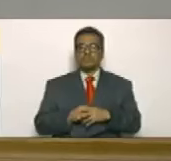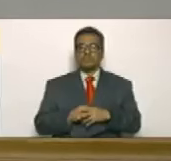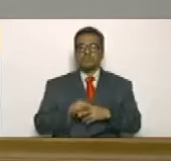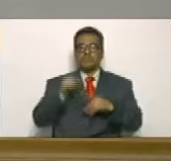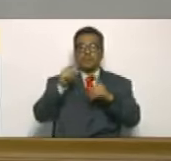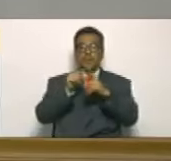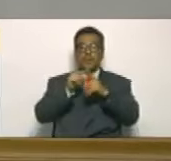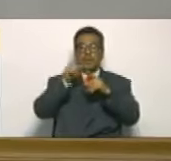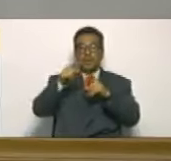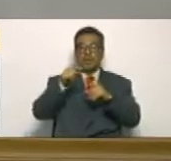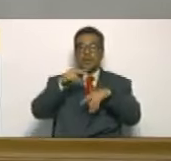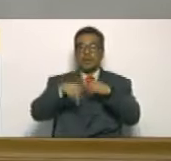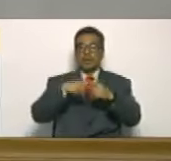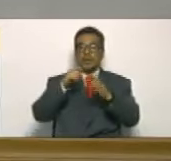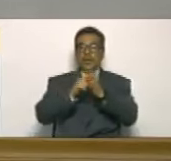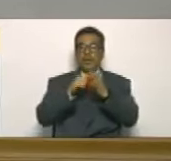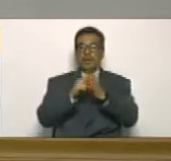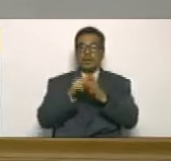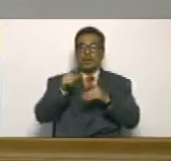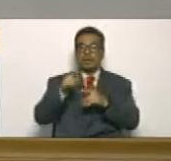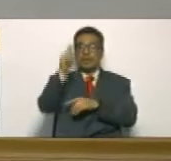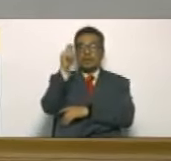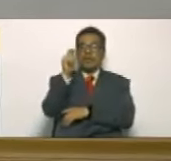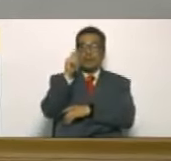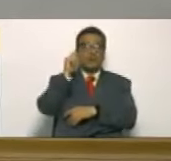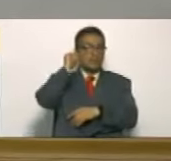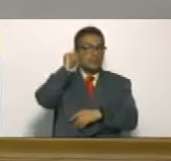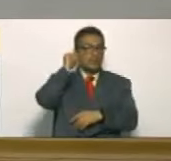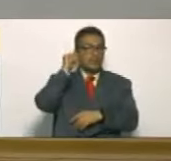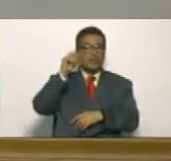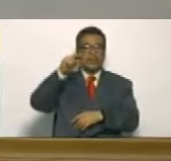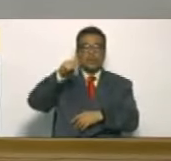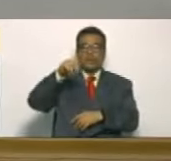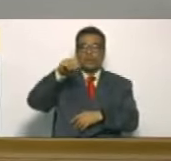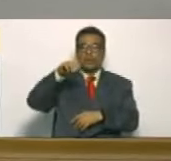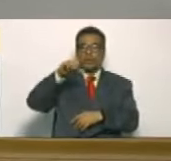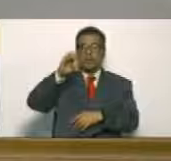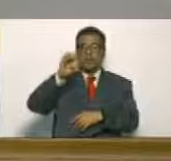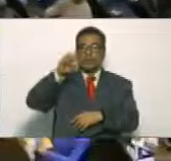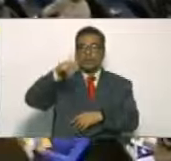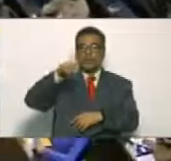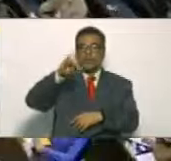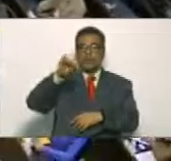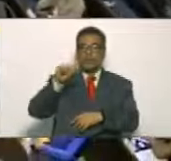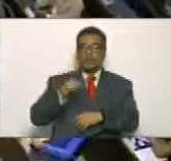Tiene la palabra para desarrollar este punto la diputada Noelí Pocaterra.